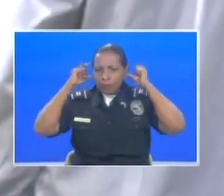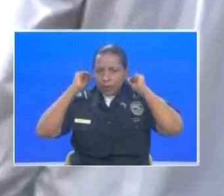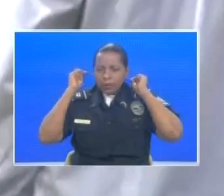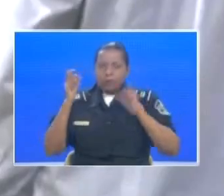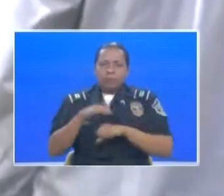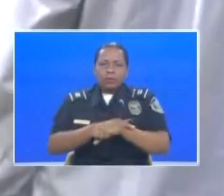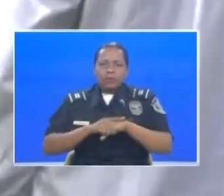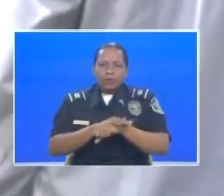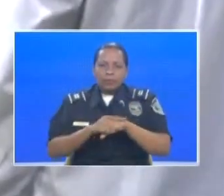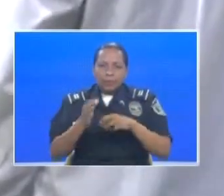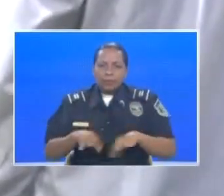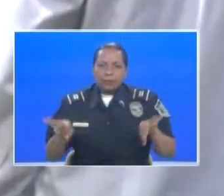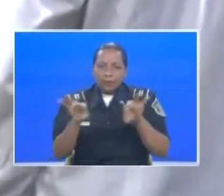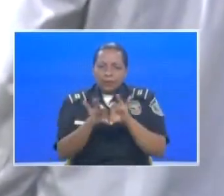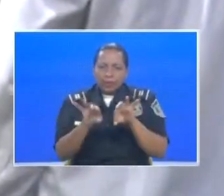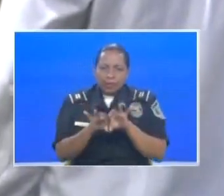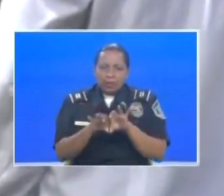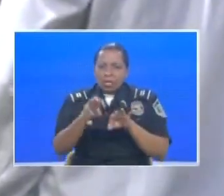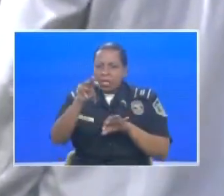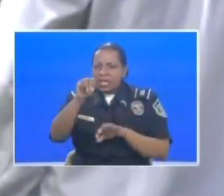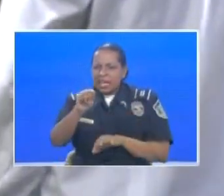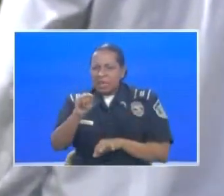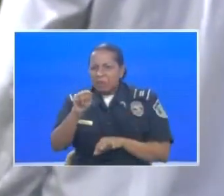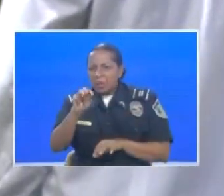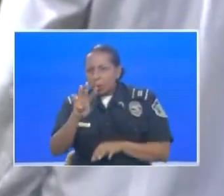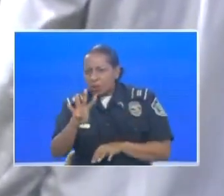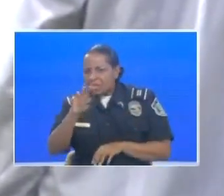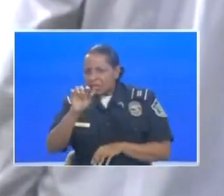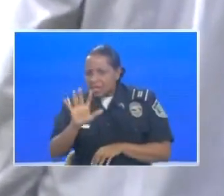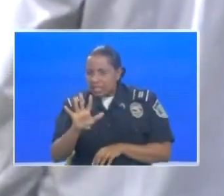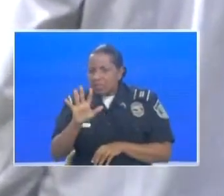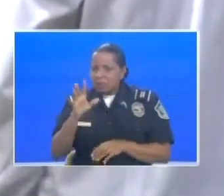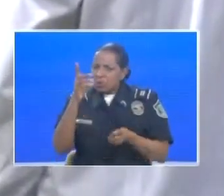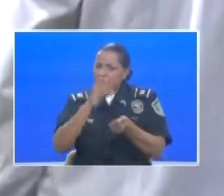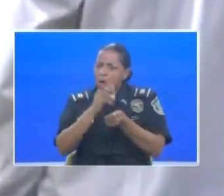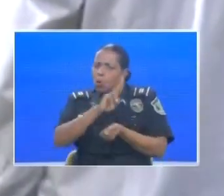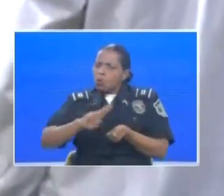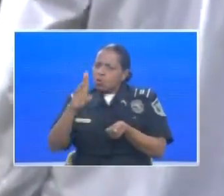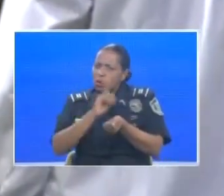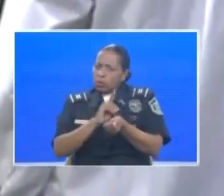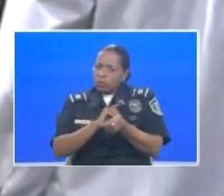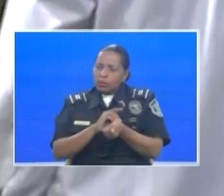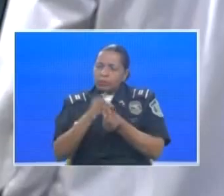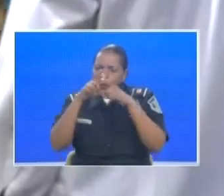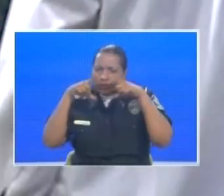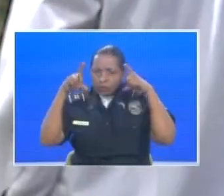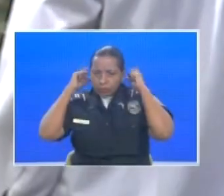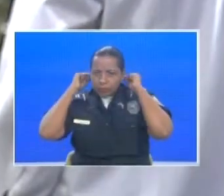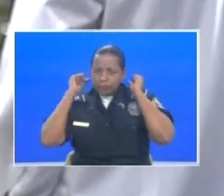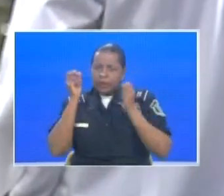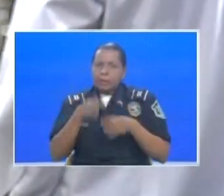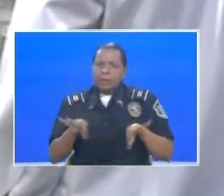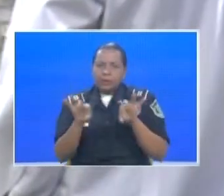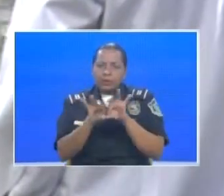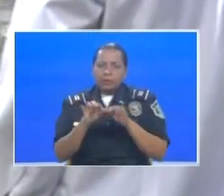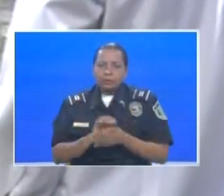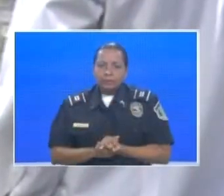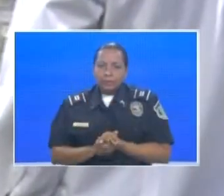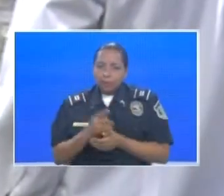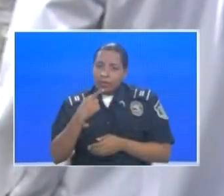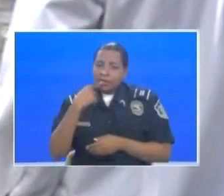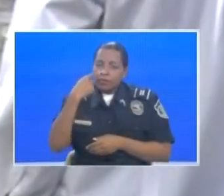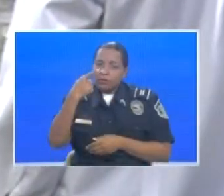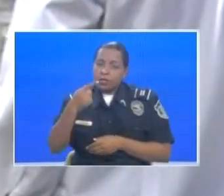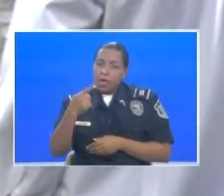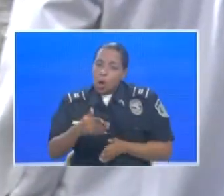N95, creo que es la más, es el número más de las mejores que deben usar nuestros doctores, pero usemos mascarilla. Yo quisiera anunciarle